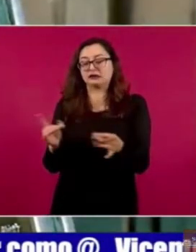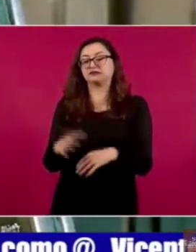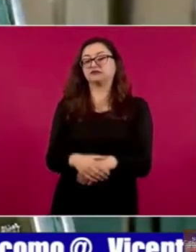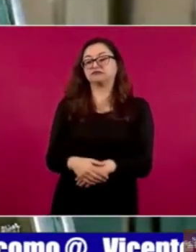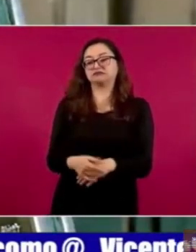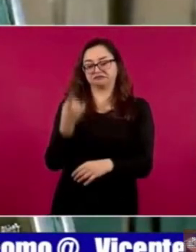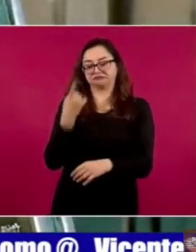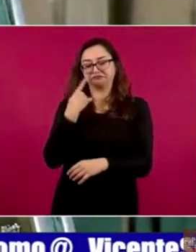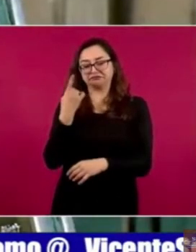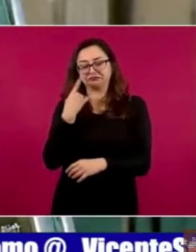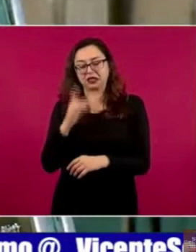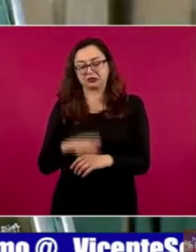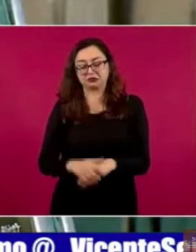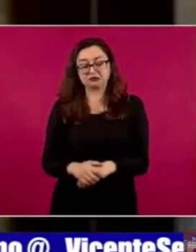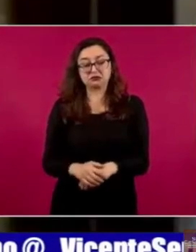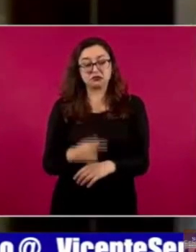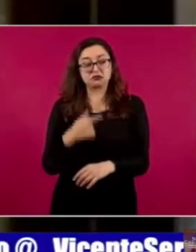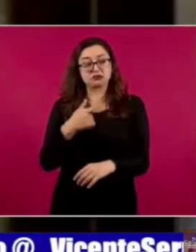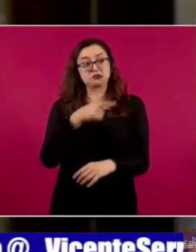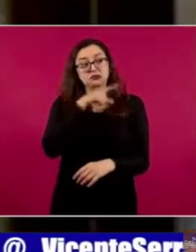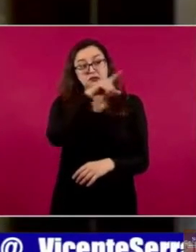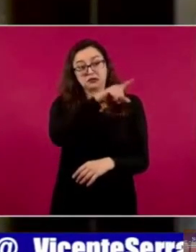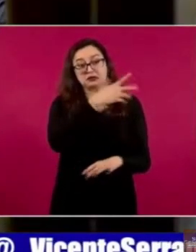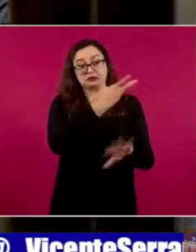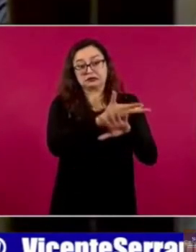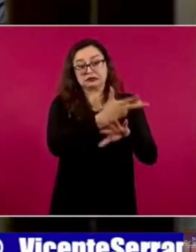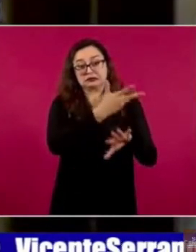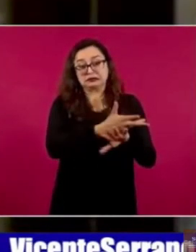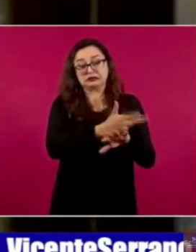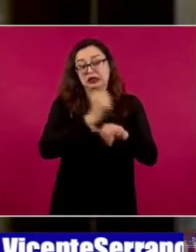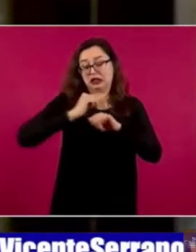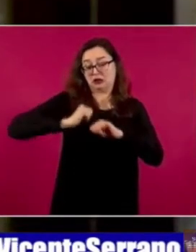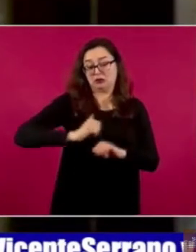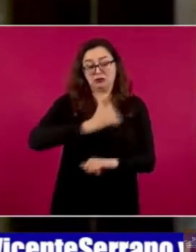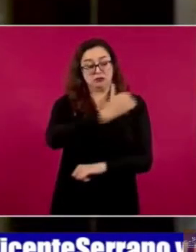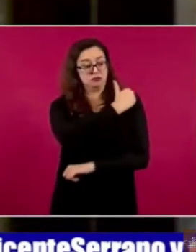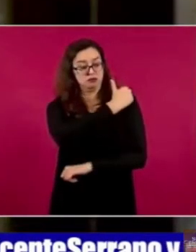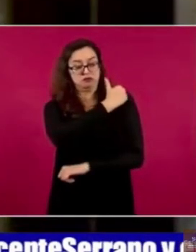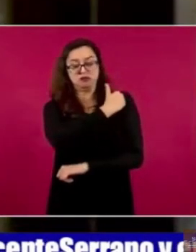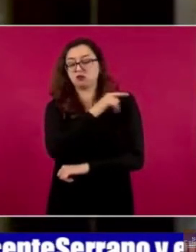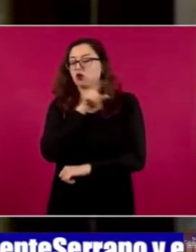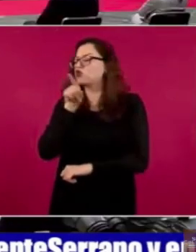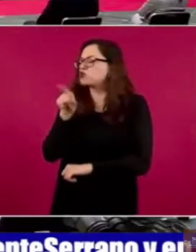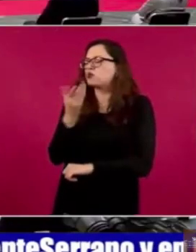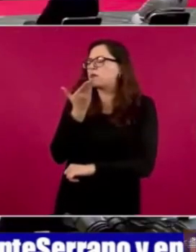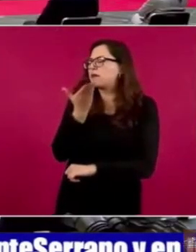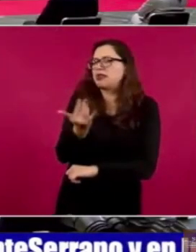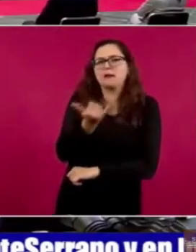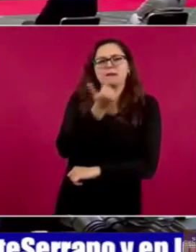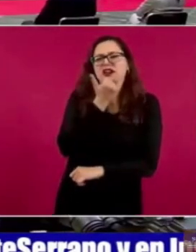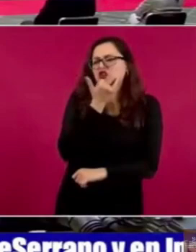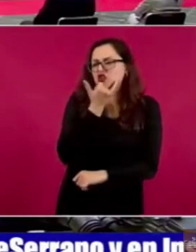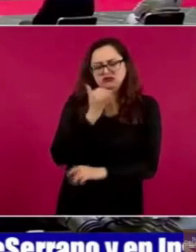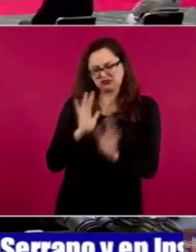que es como se lo habían sugerido las autoridades